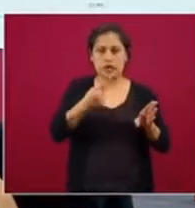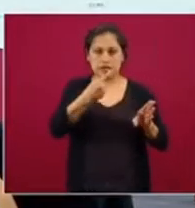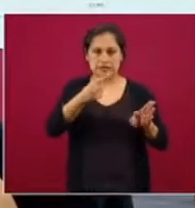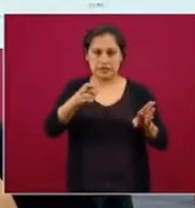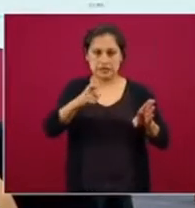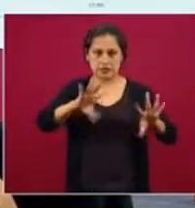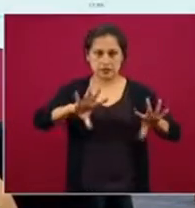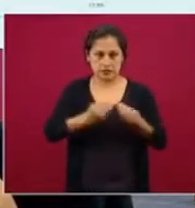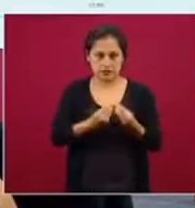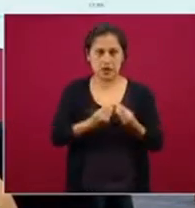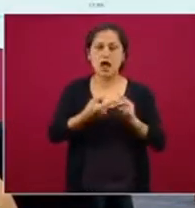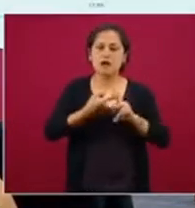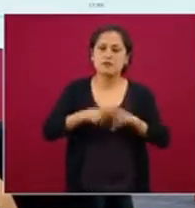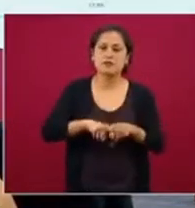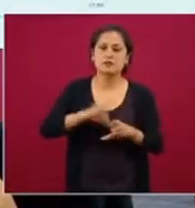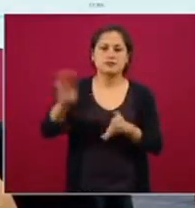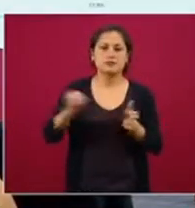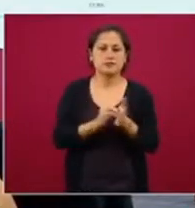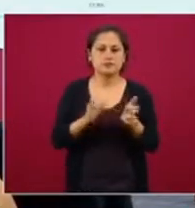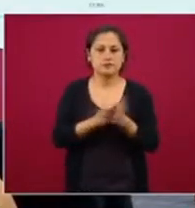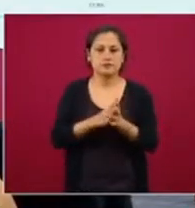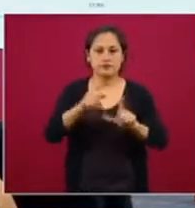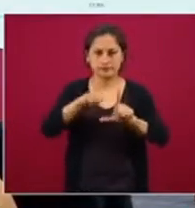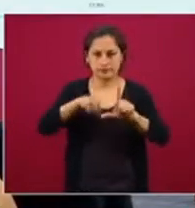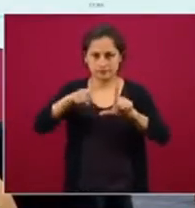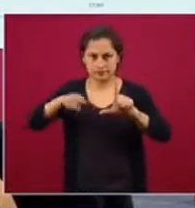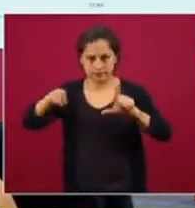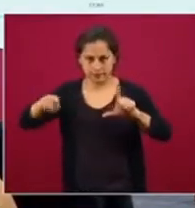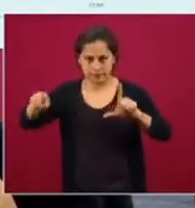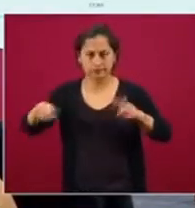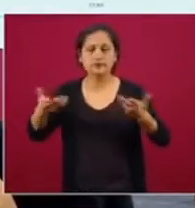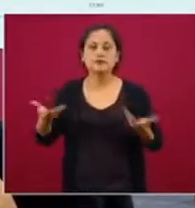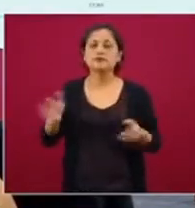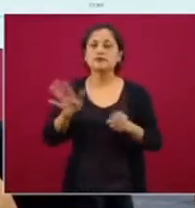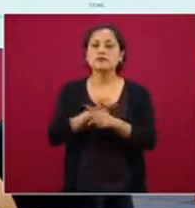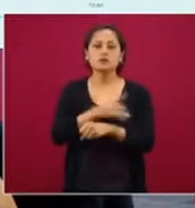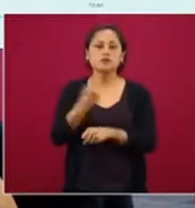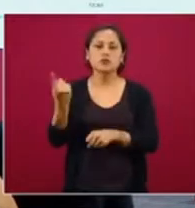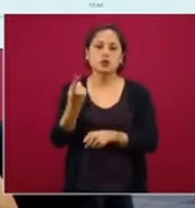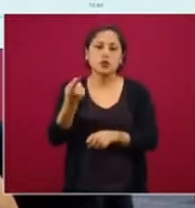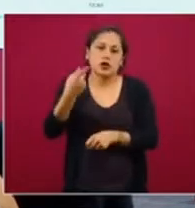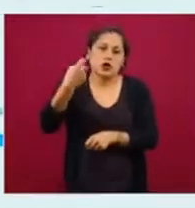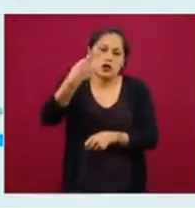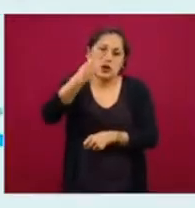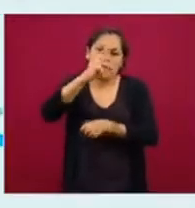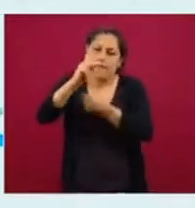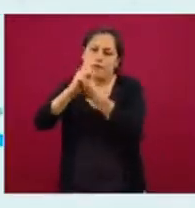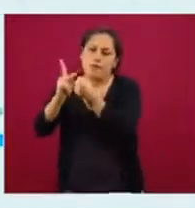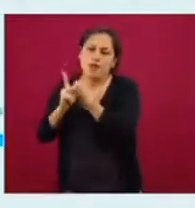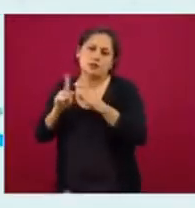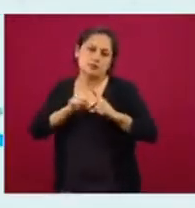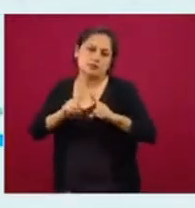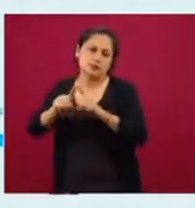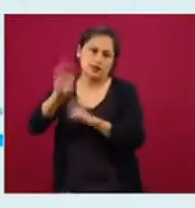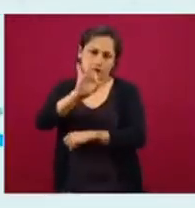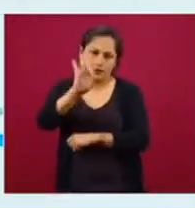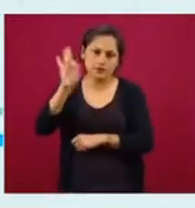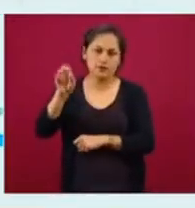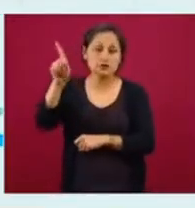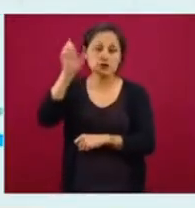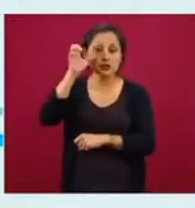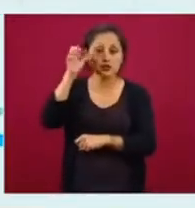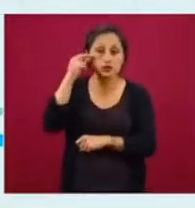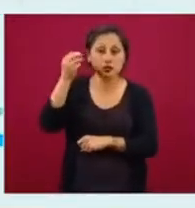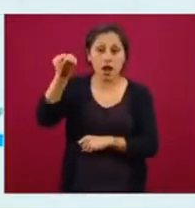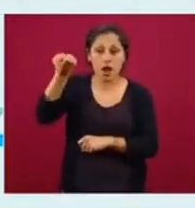pasaron el caso 100. Esto es importante porque obviamente el calendario en que aparecieron las epidemias es diferente. En China empezó en enero, en Estados